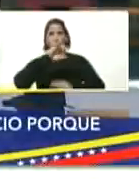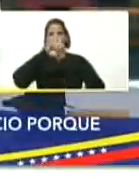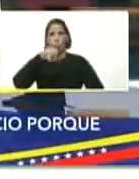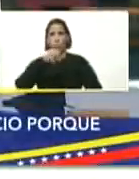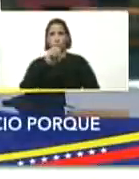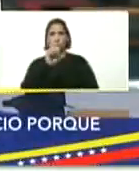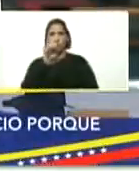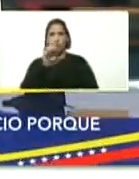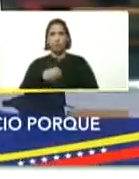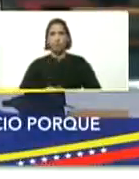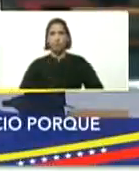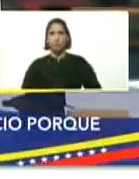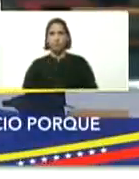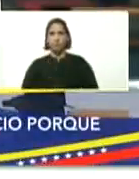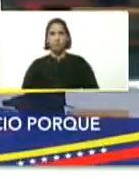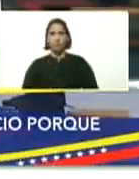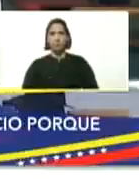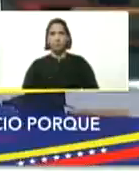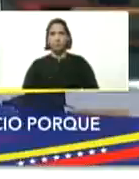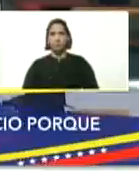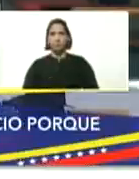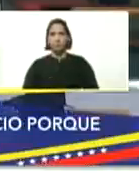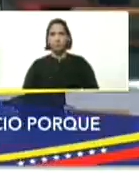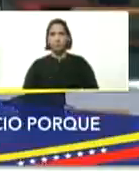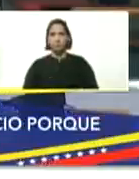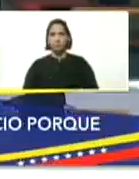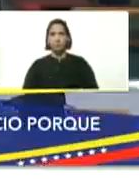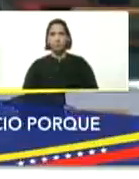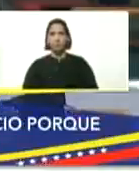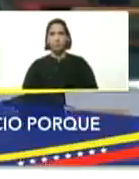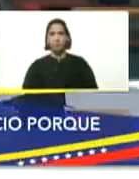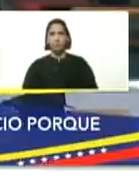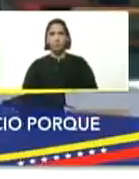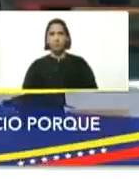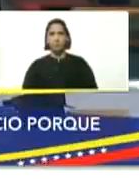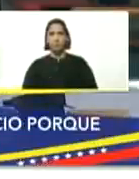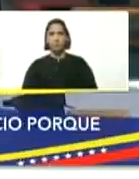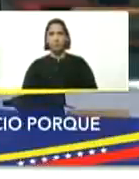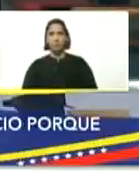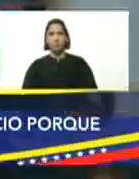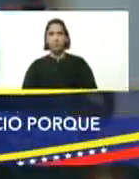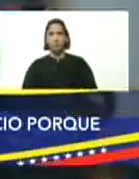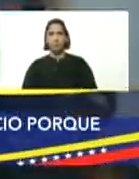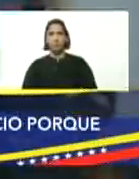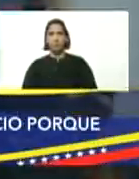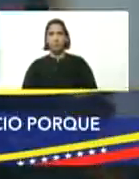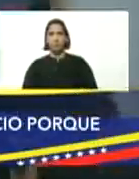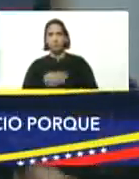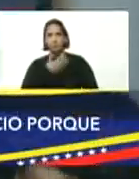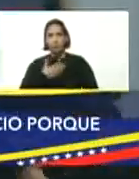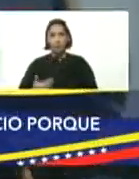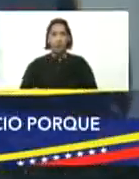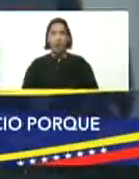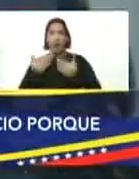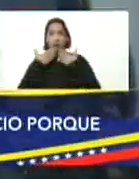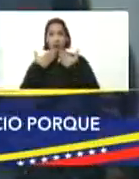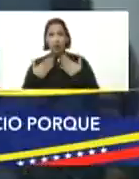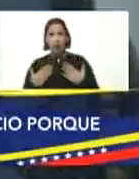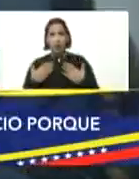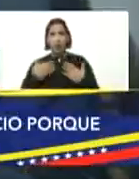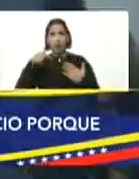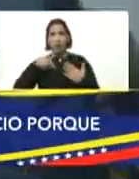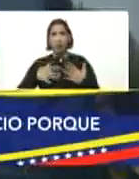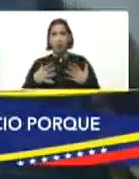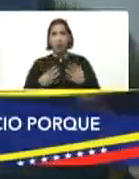Rangel. Pepe, adelante, el Pepe de América. Sí, presidente, le agradecemos. Yo vine acompañado